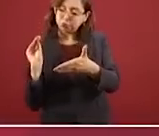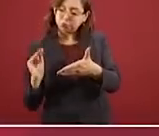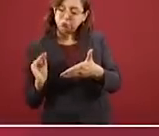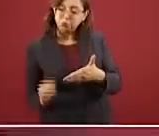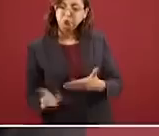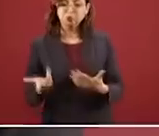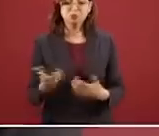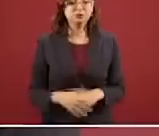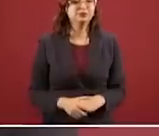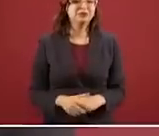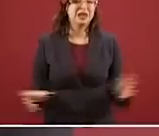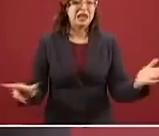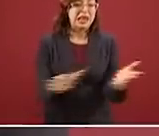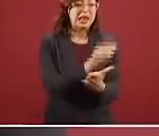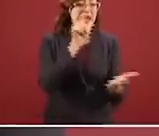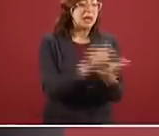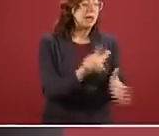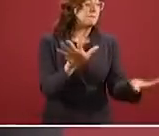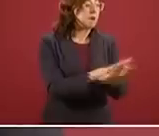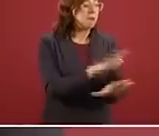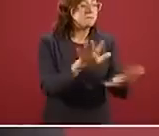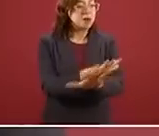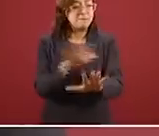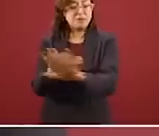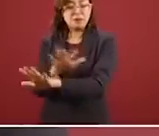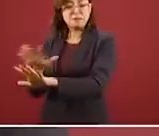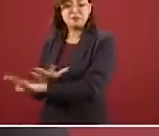las llamadas reformas estructurales,